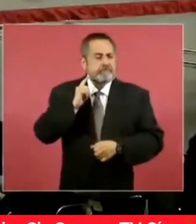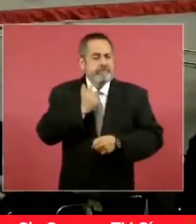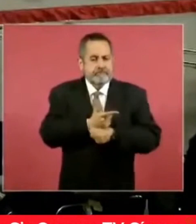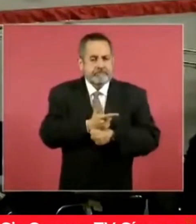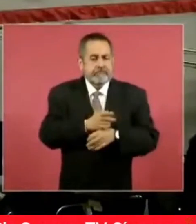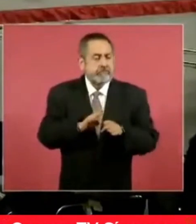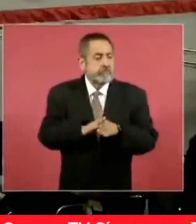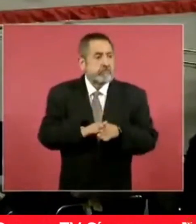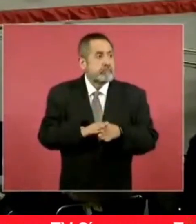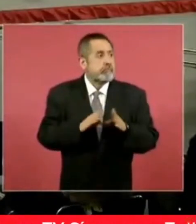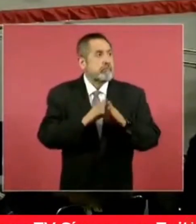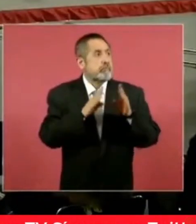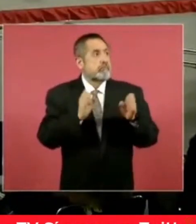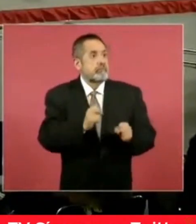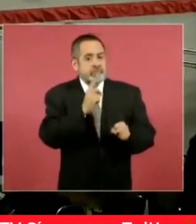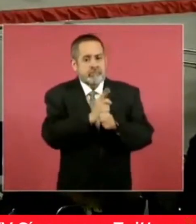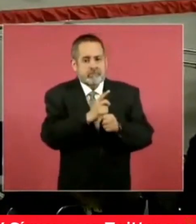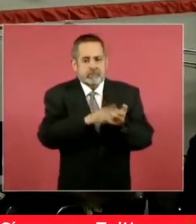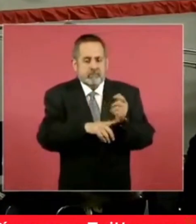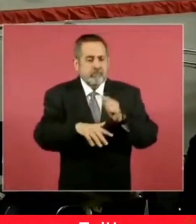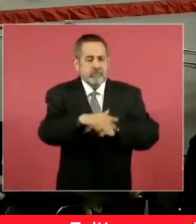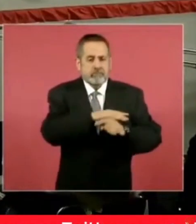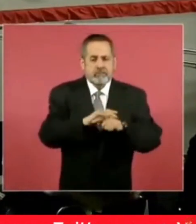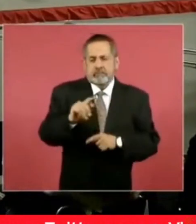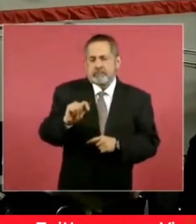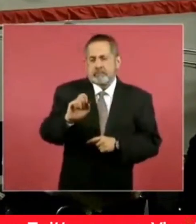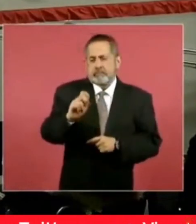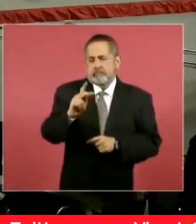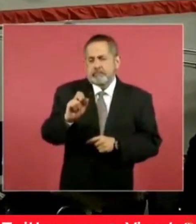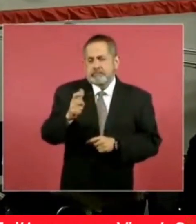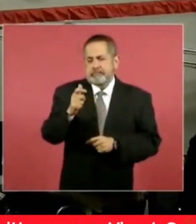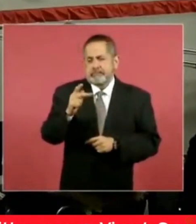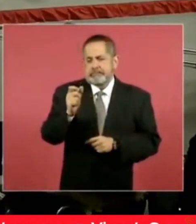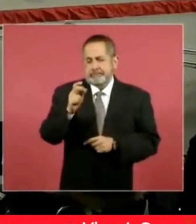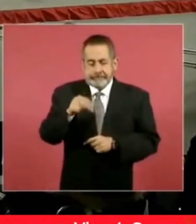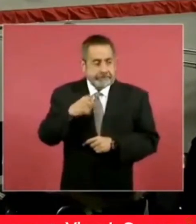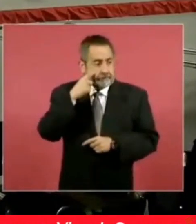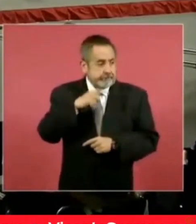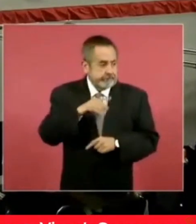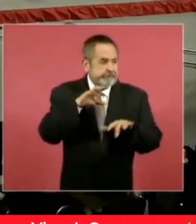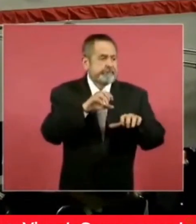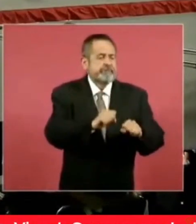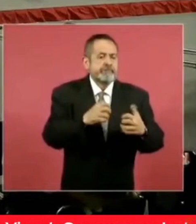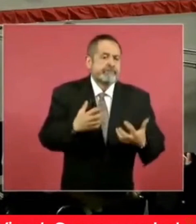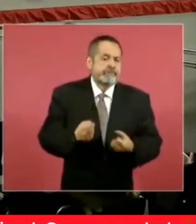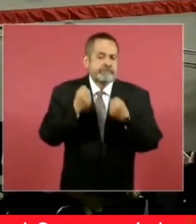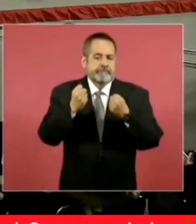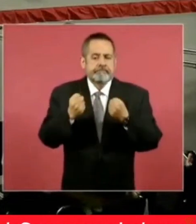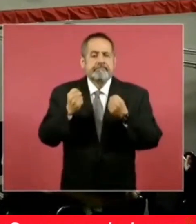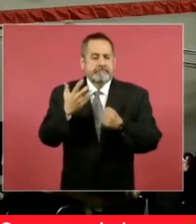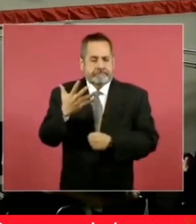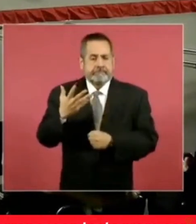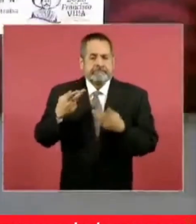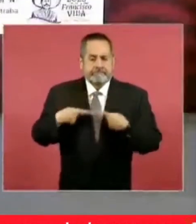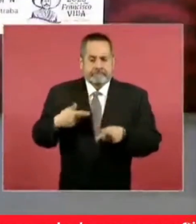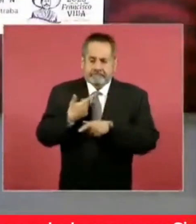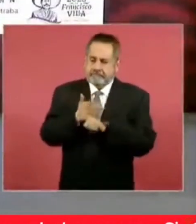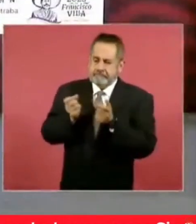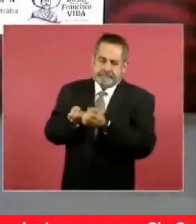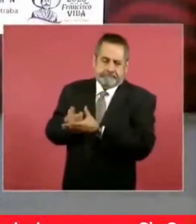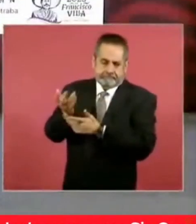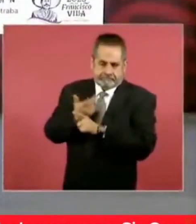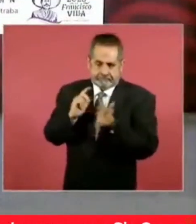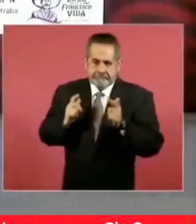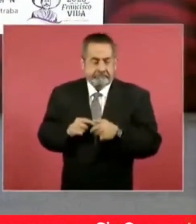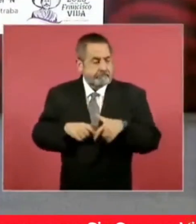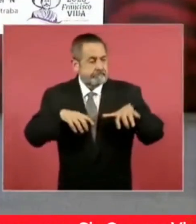casa de seguridad en la colonia Los Ángeles en Tepexpan donde se logró la liberación de cinco víctimas vítimas de secuestro y